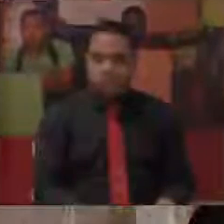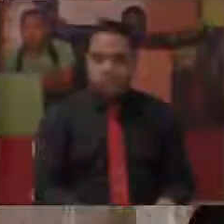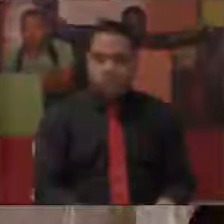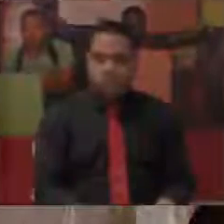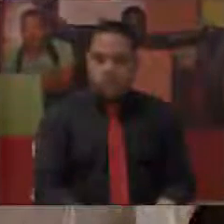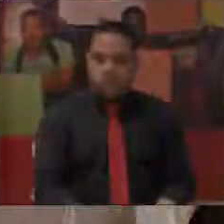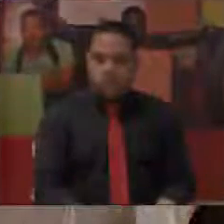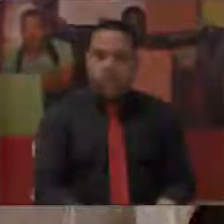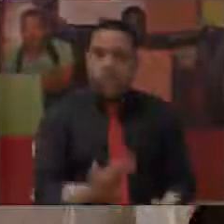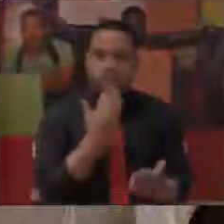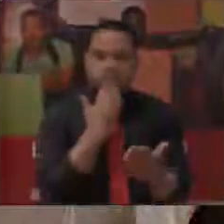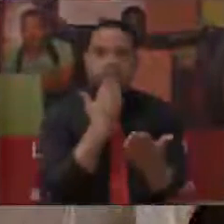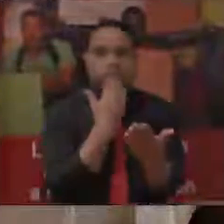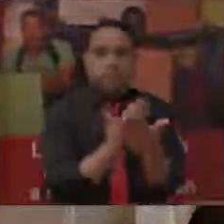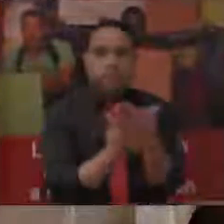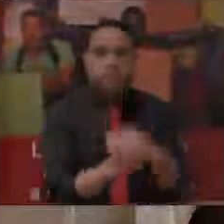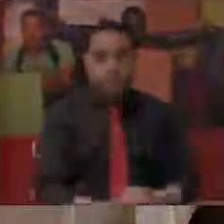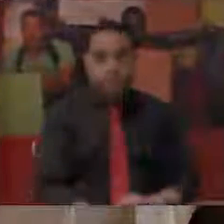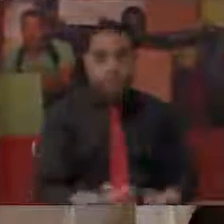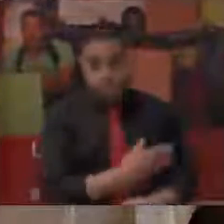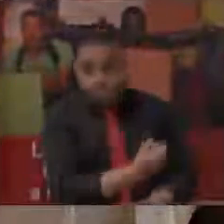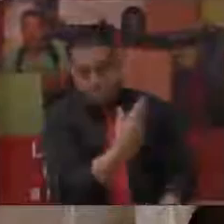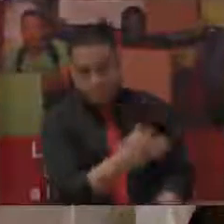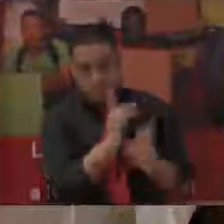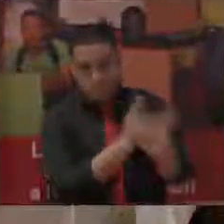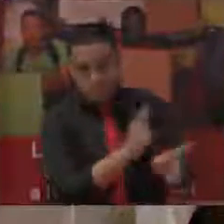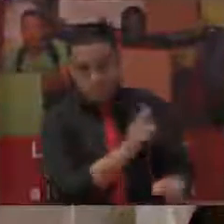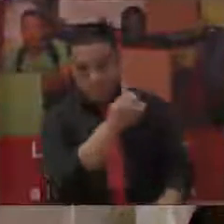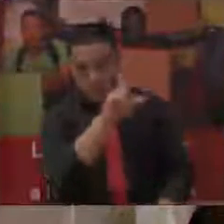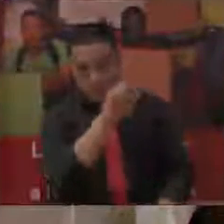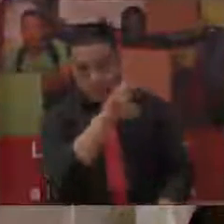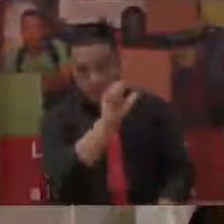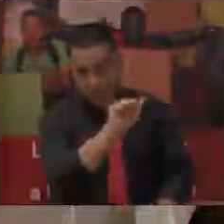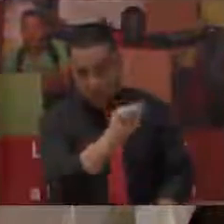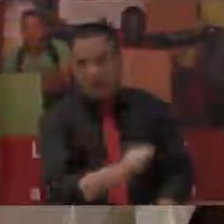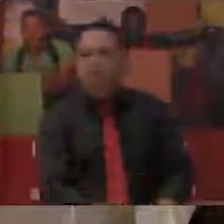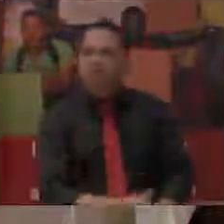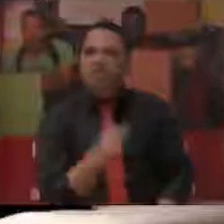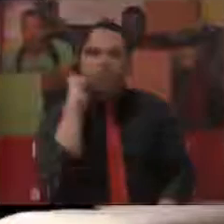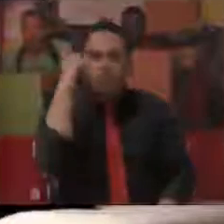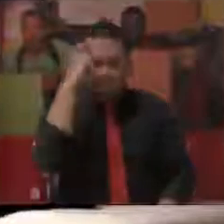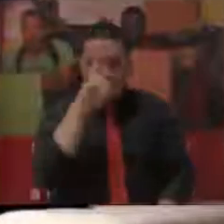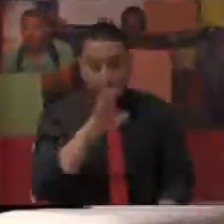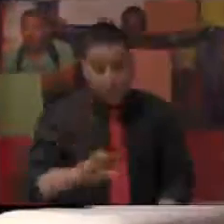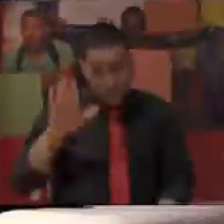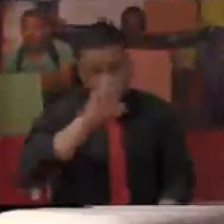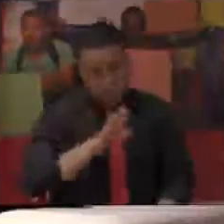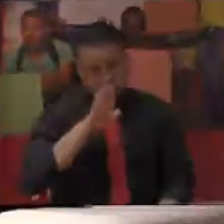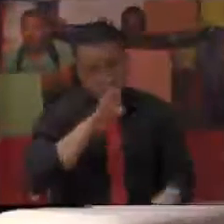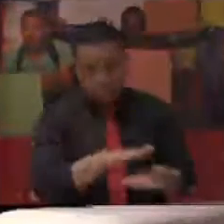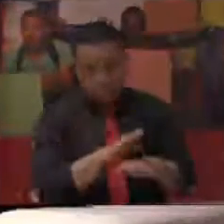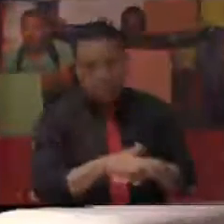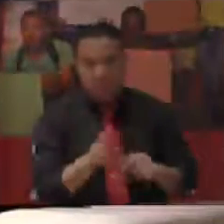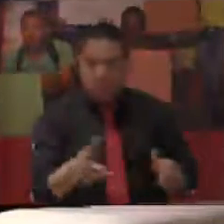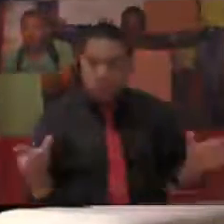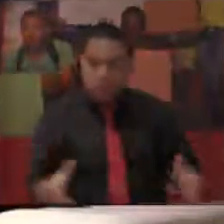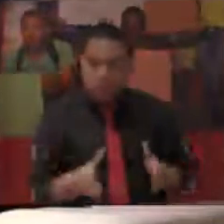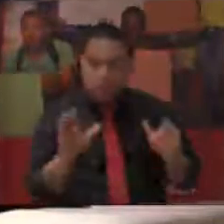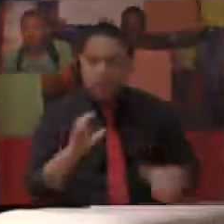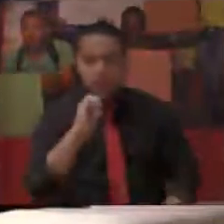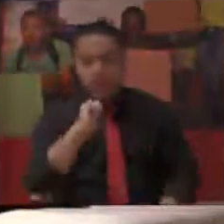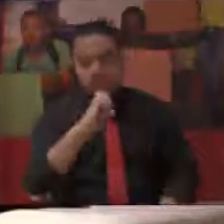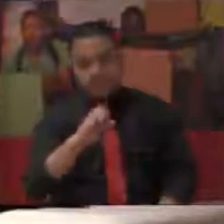Hola. Muchas gracias. Para responder la pregunta de Laura, indicarle que el Gobierno Nacional y en especial la Agencia Colombiana para